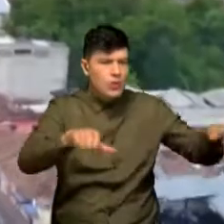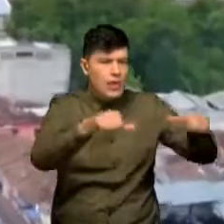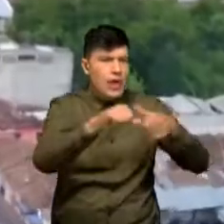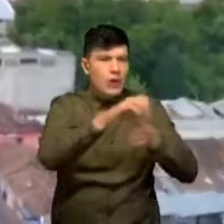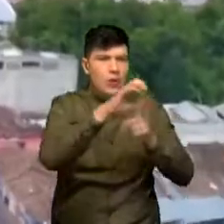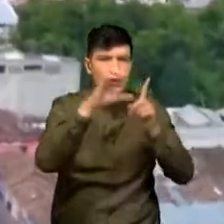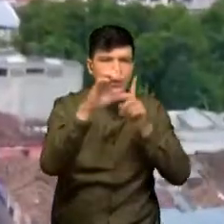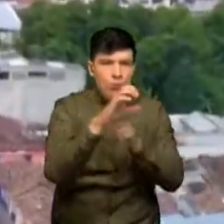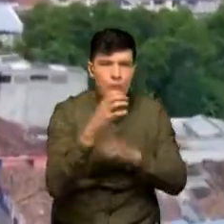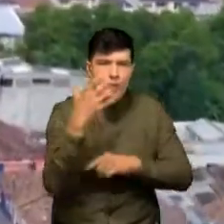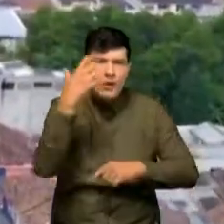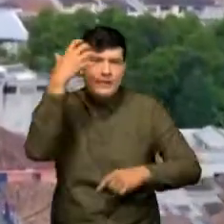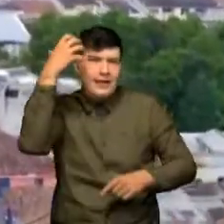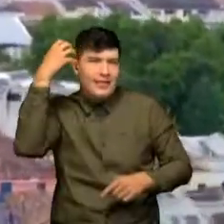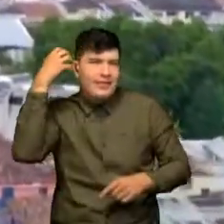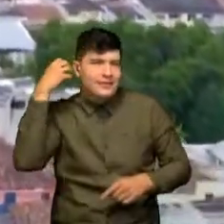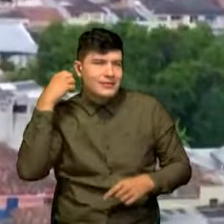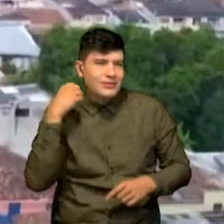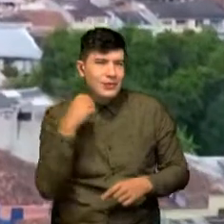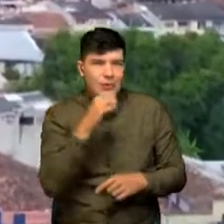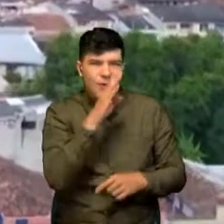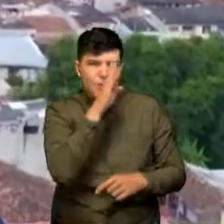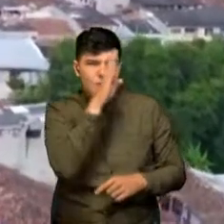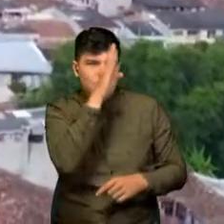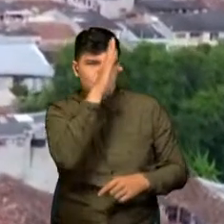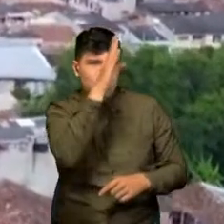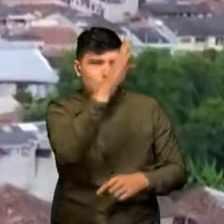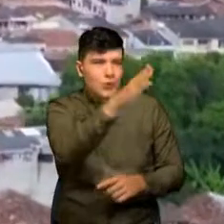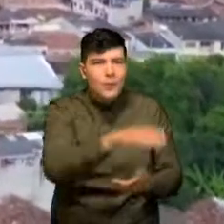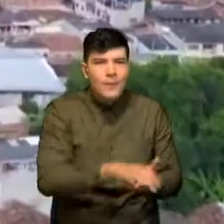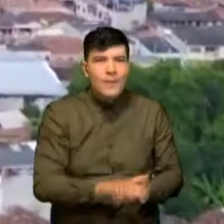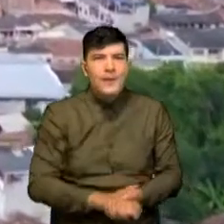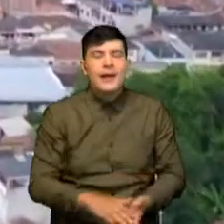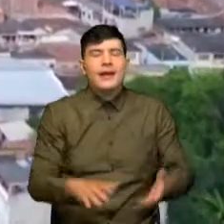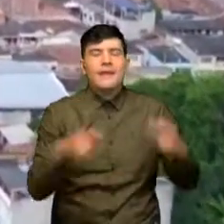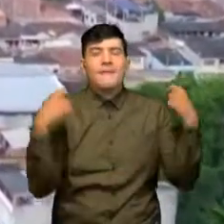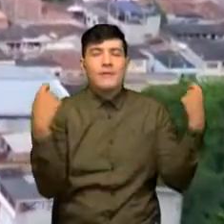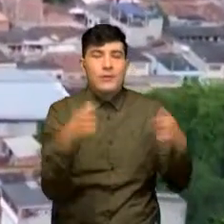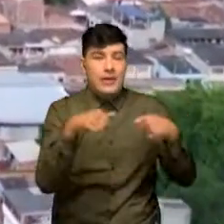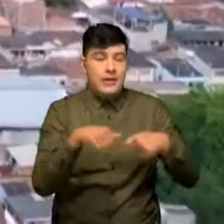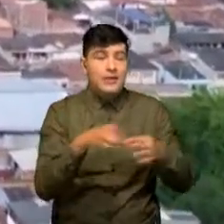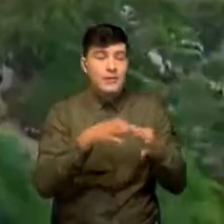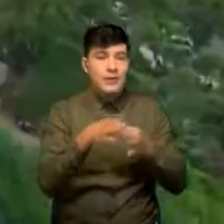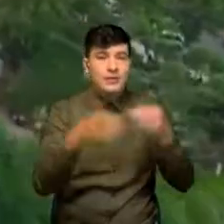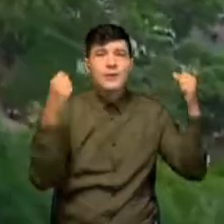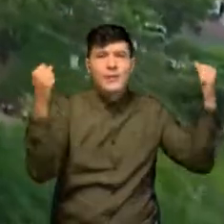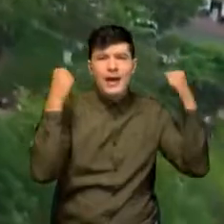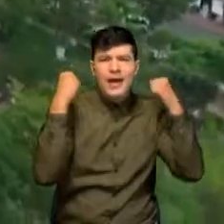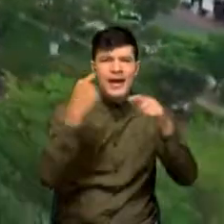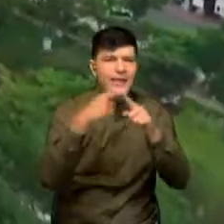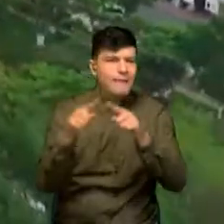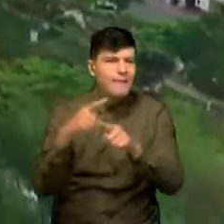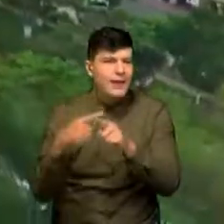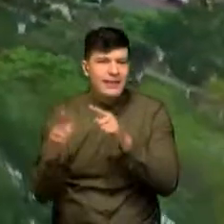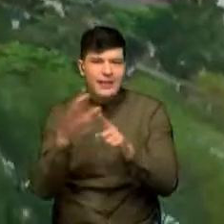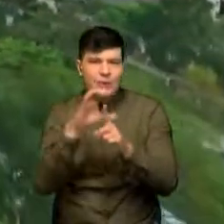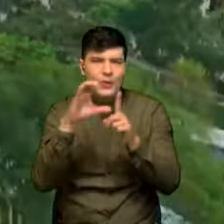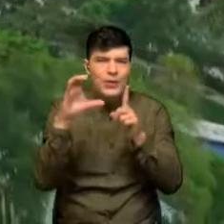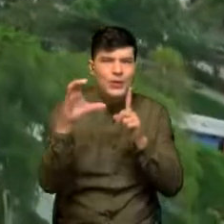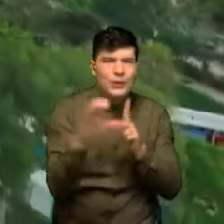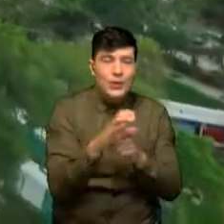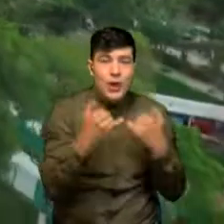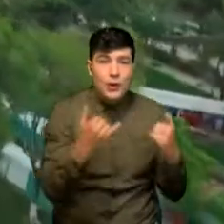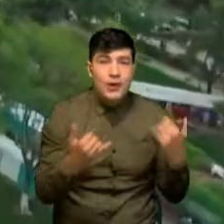nuestras tradiciones y fomentar el comercio en nuestro municipio. Hoy tenemos actividades como el